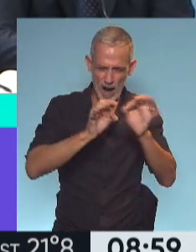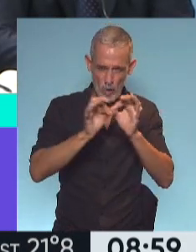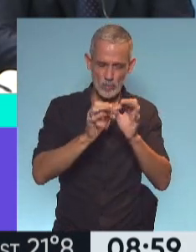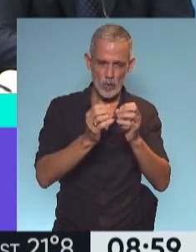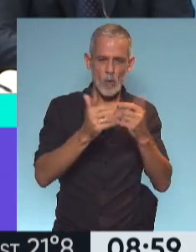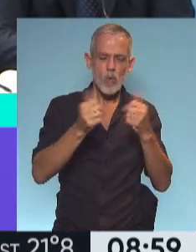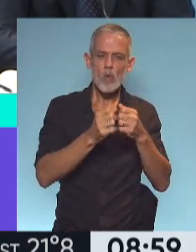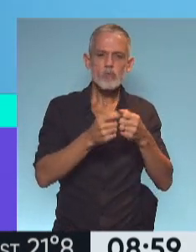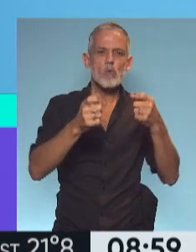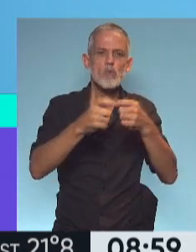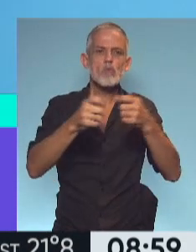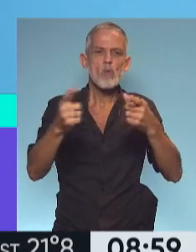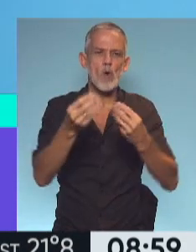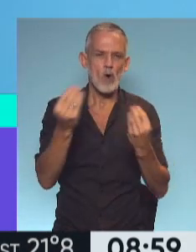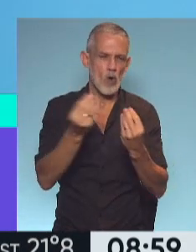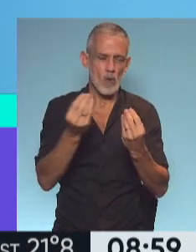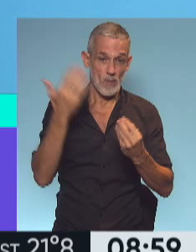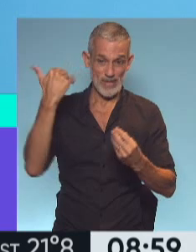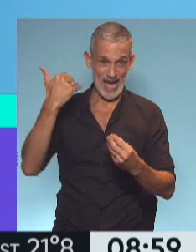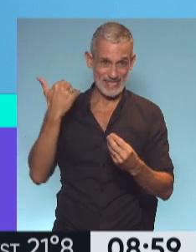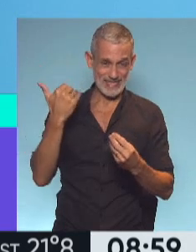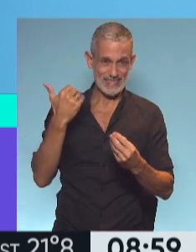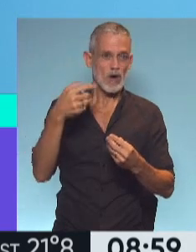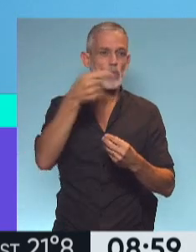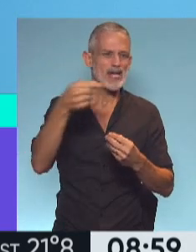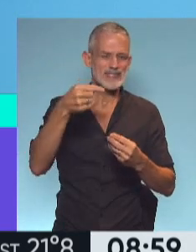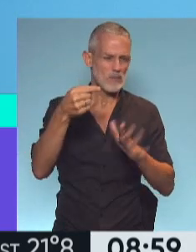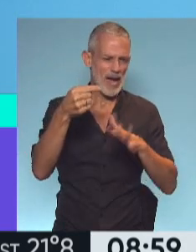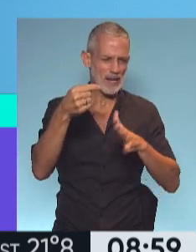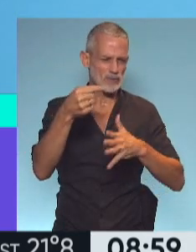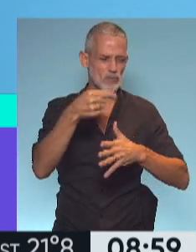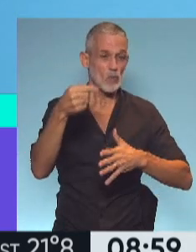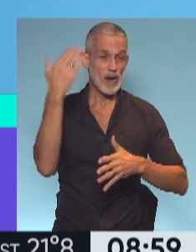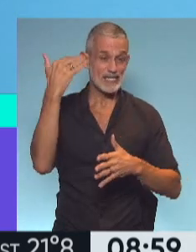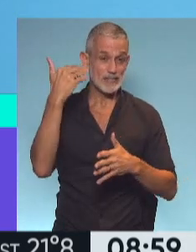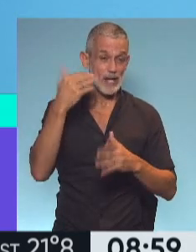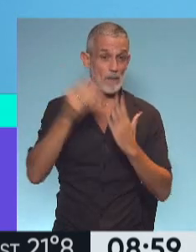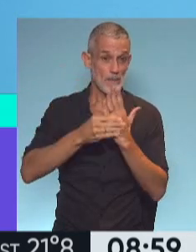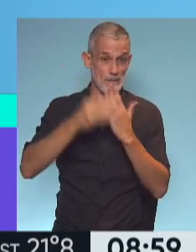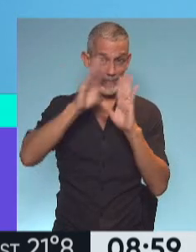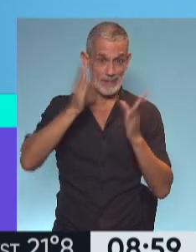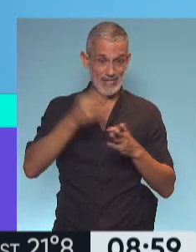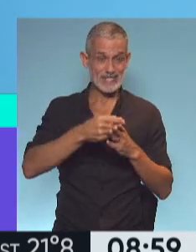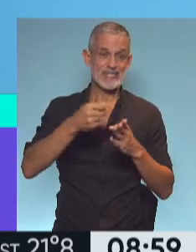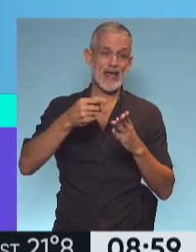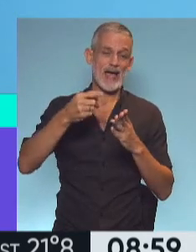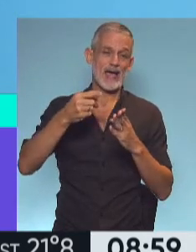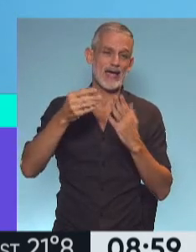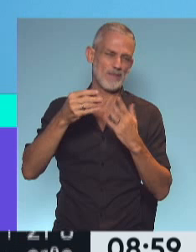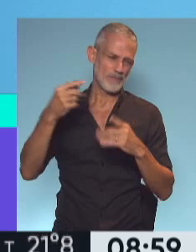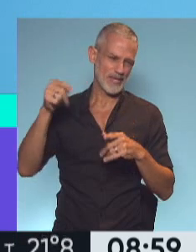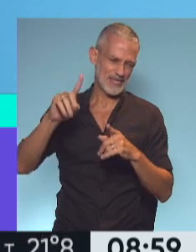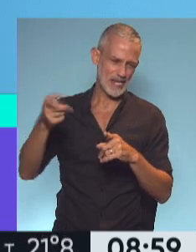aumento, apenas hace una semana, un poquito más de una semana, cuando la ministra y el jefe de gabinete dieron